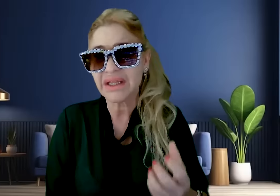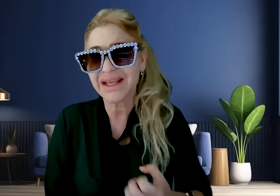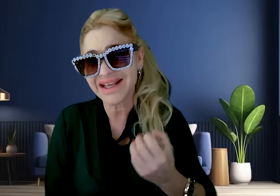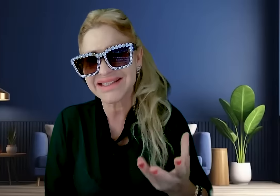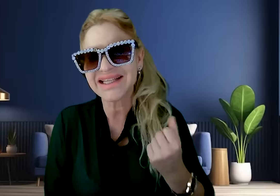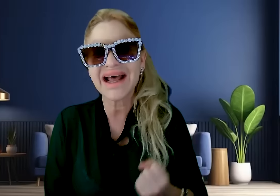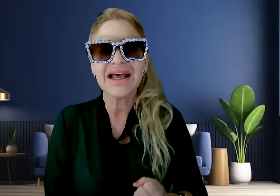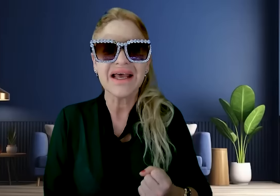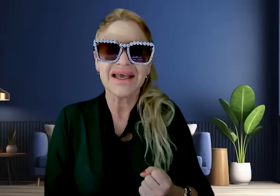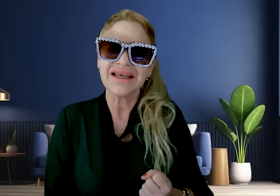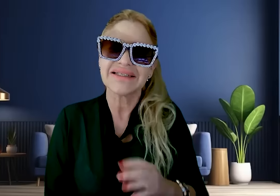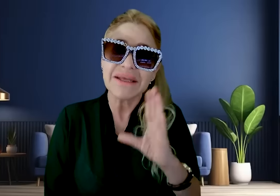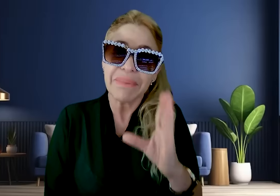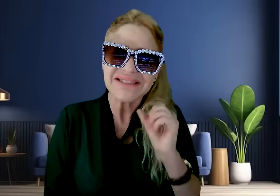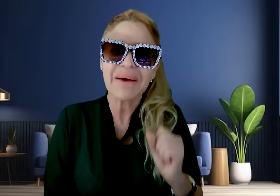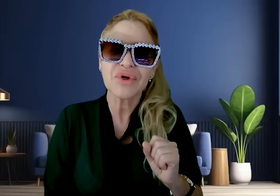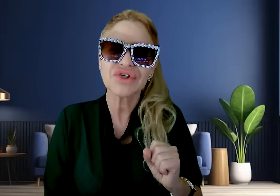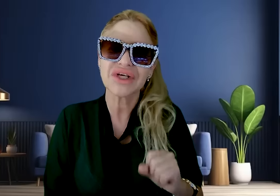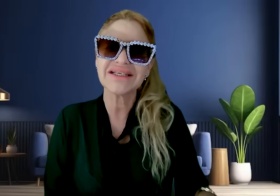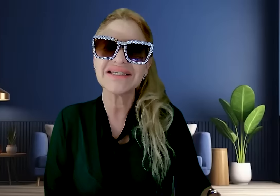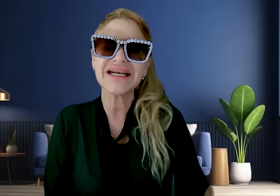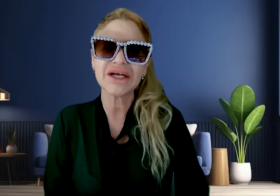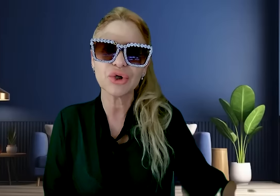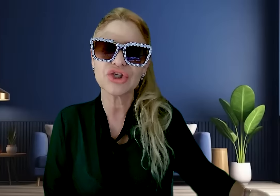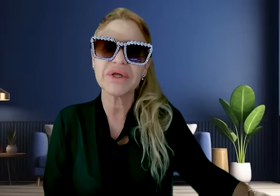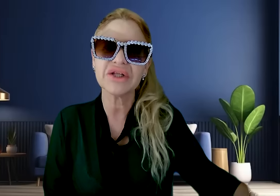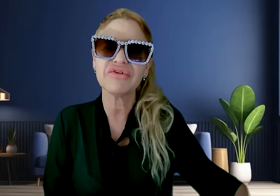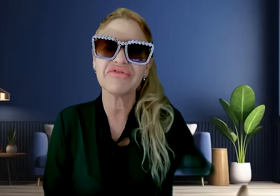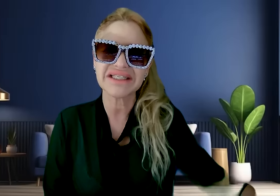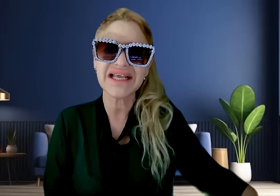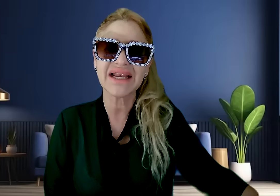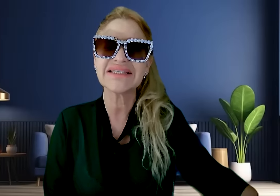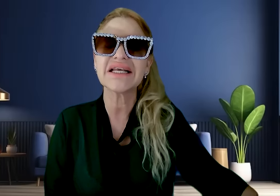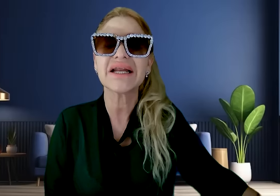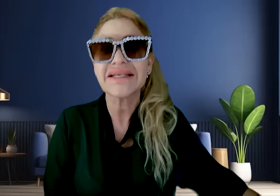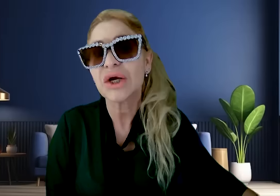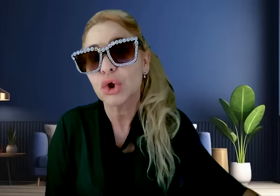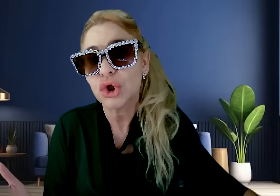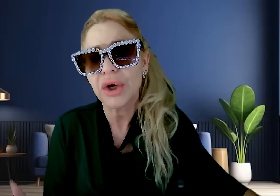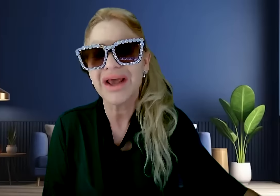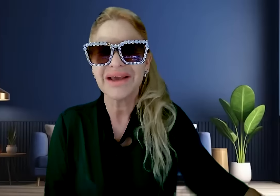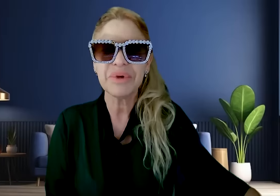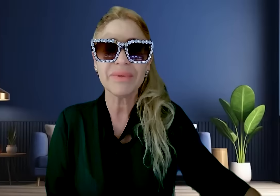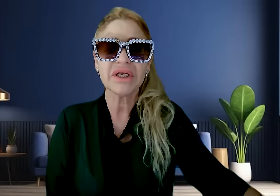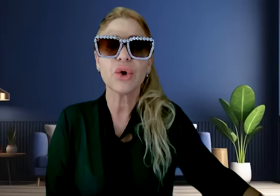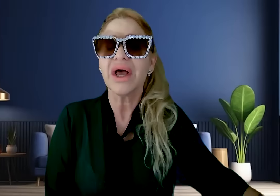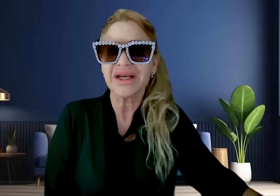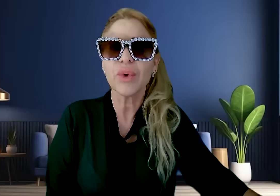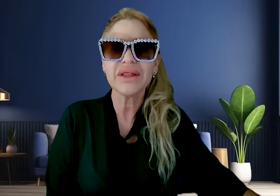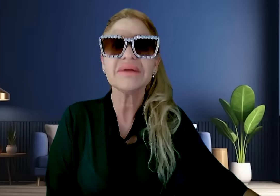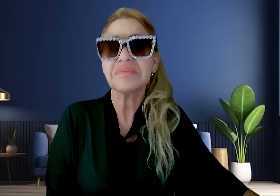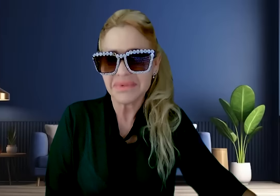comprar, vender, etcétera, si pasamos este reconocimiento facial, este control